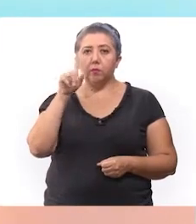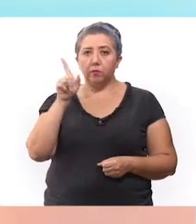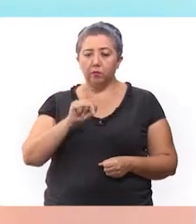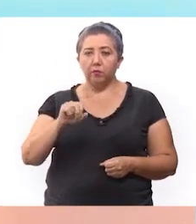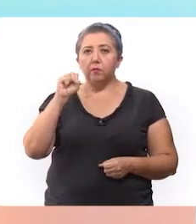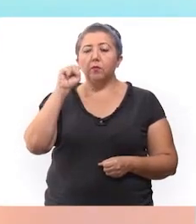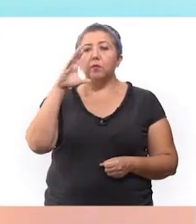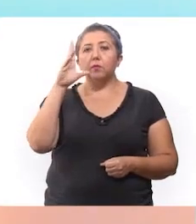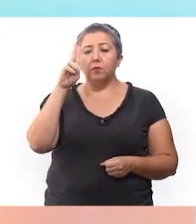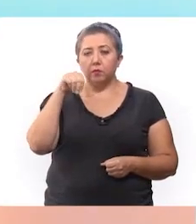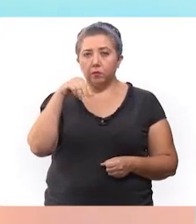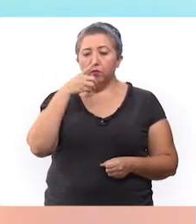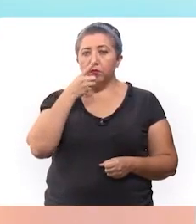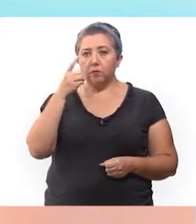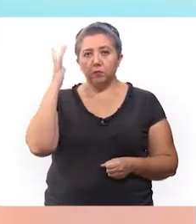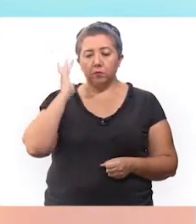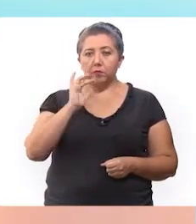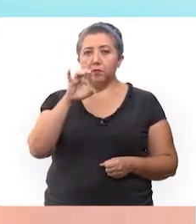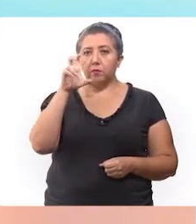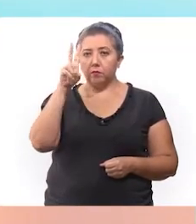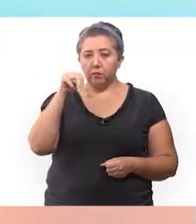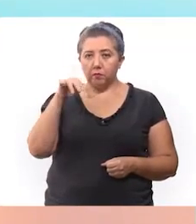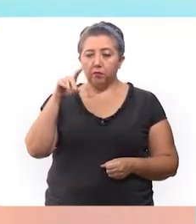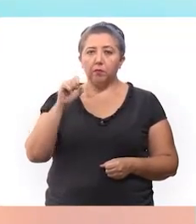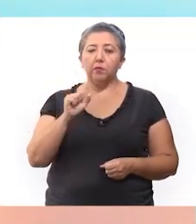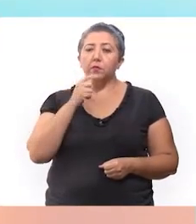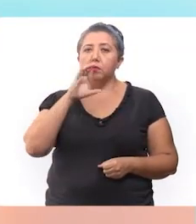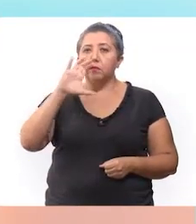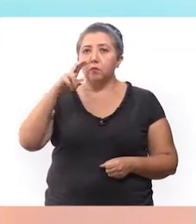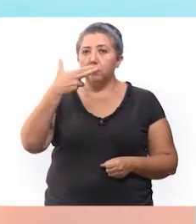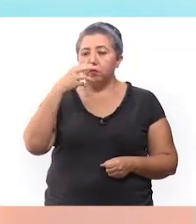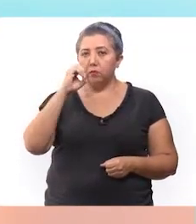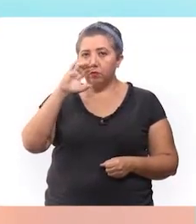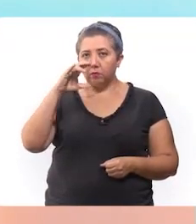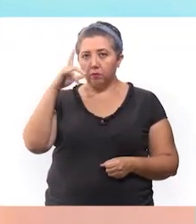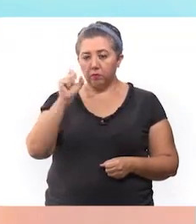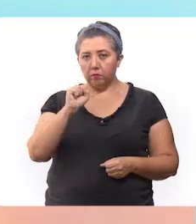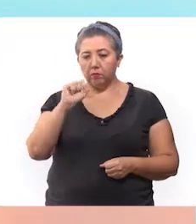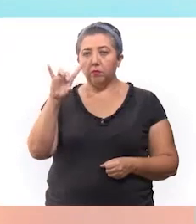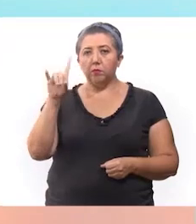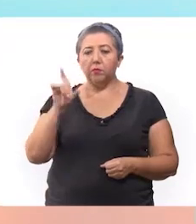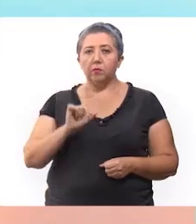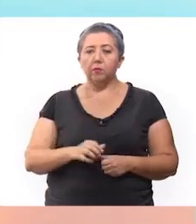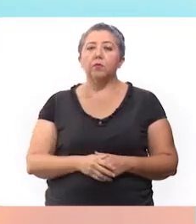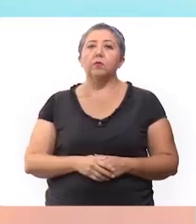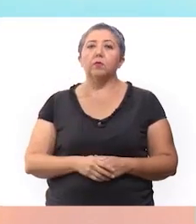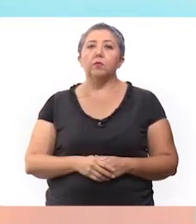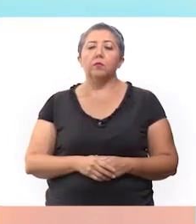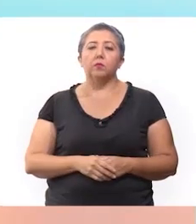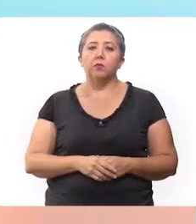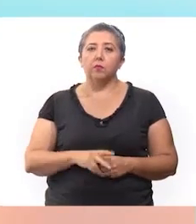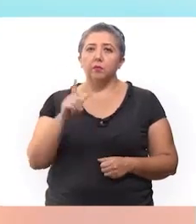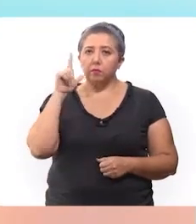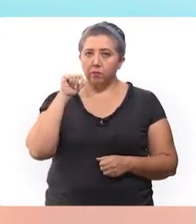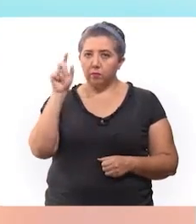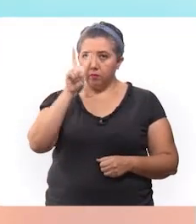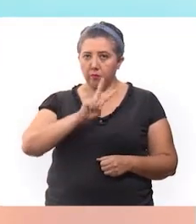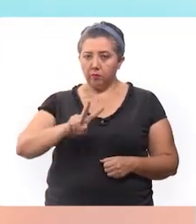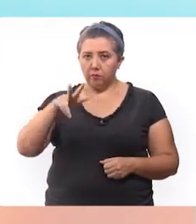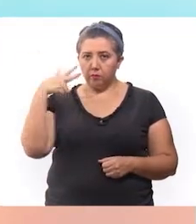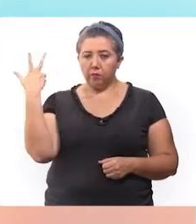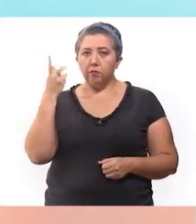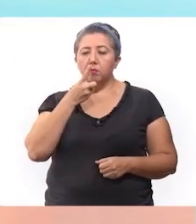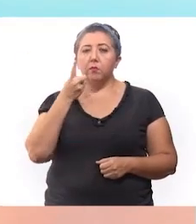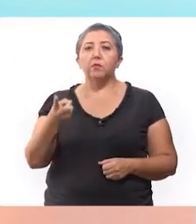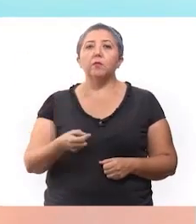Cantunil, Zacalum, Tixpehual, Santa Elena, Chiquinzonot, Chocholá, Mayapán y Xixuluc Pueblo. Y mañana, viernes 13,